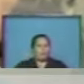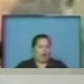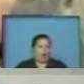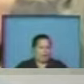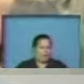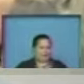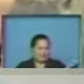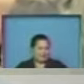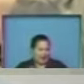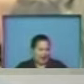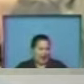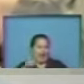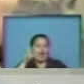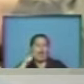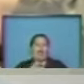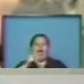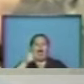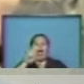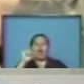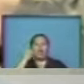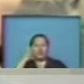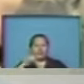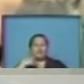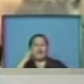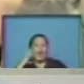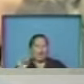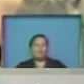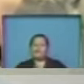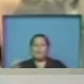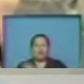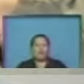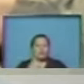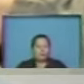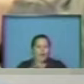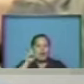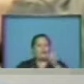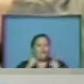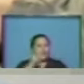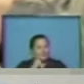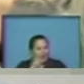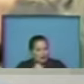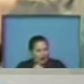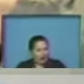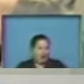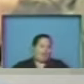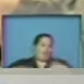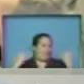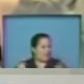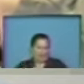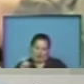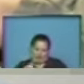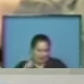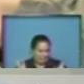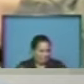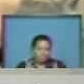del desalojo la doctora Arroyo Salgado, y lo que no puede suceder tampoco es que los trabajadores hagan lo que se les antoje en ese